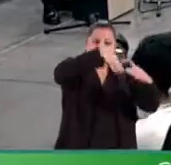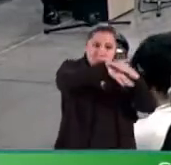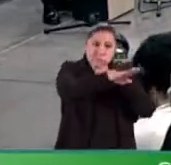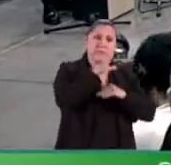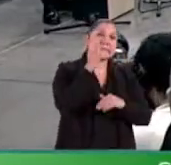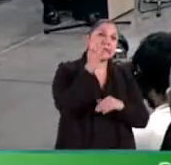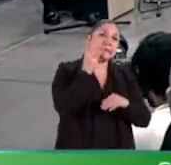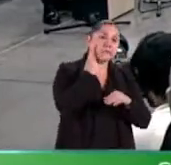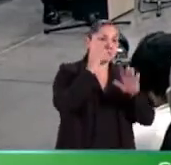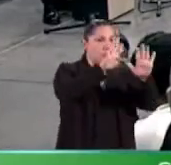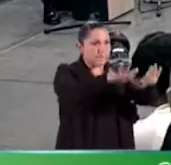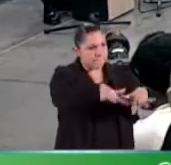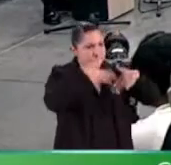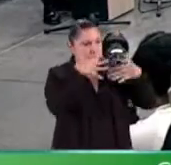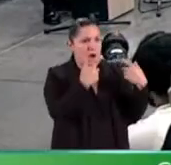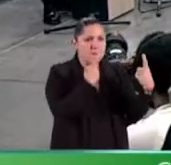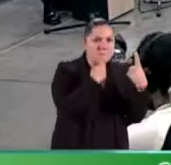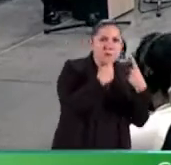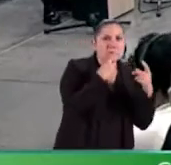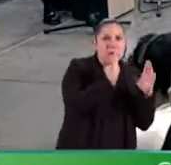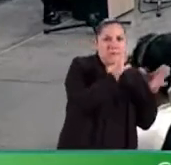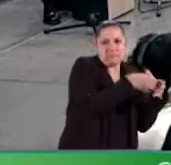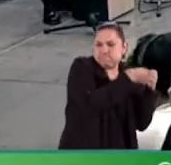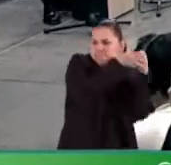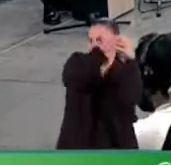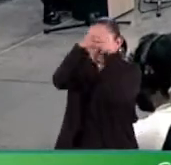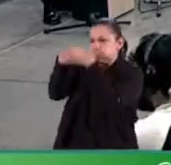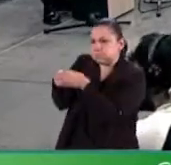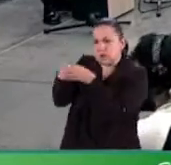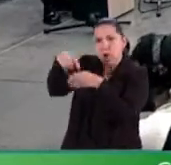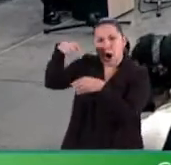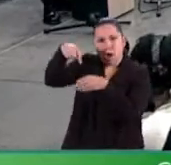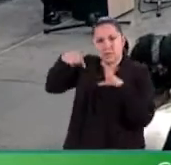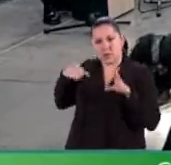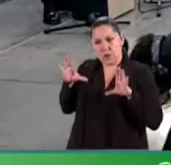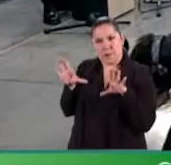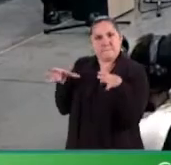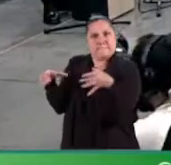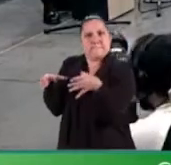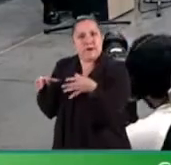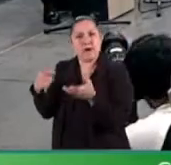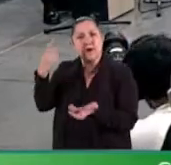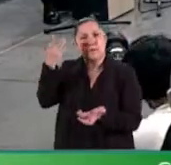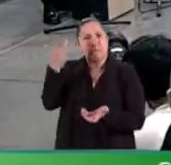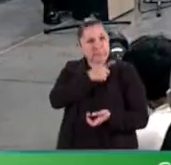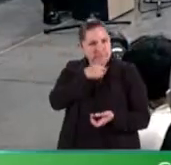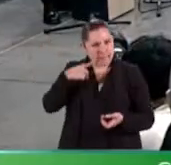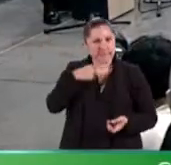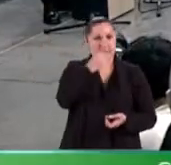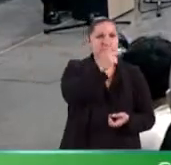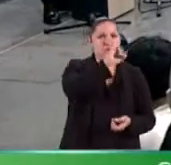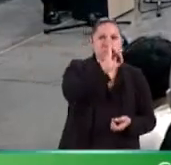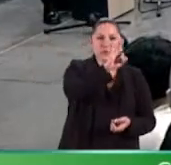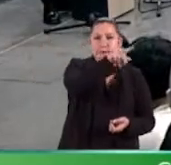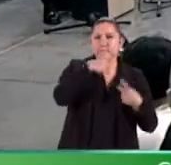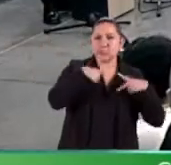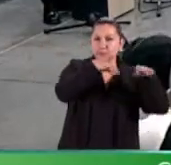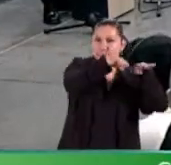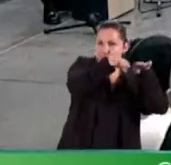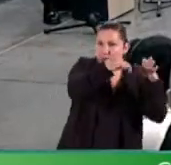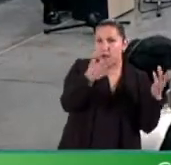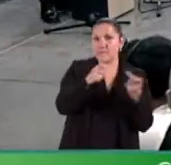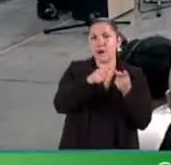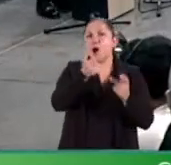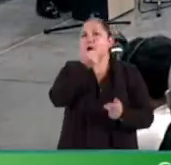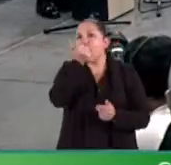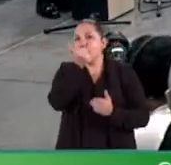escuchar las demandas y preocupaciones de las y los servidores del Poder Judicial, de las y los estudiantes y de las